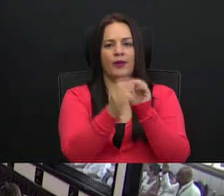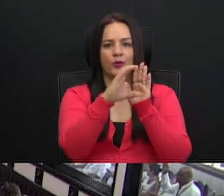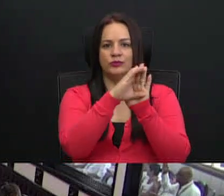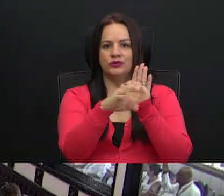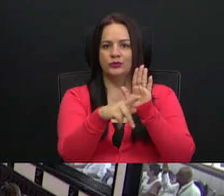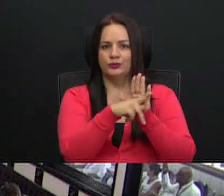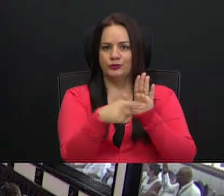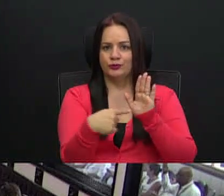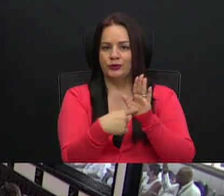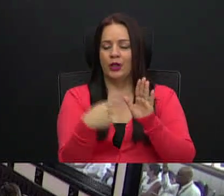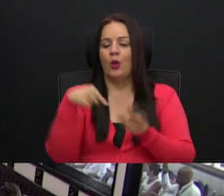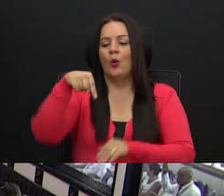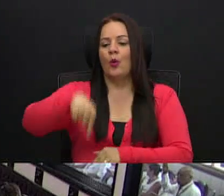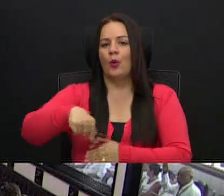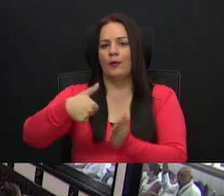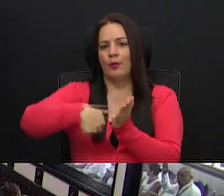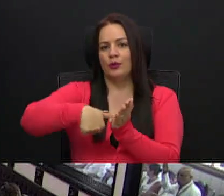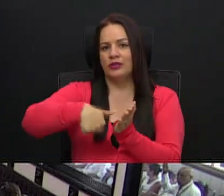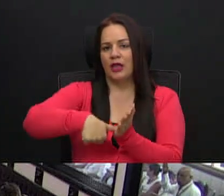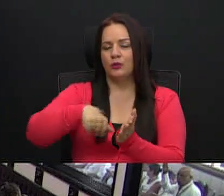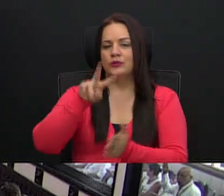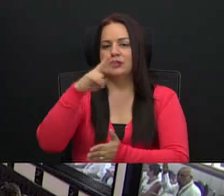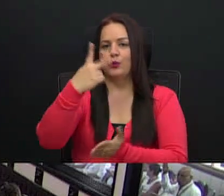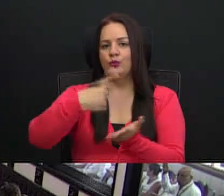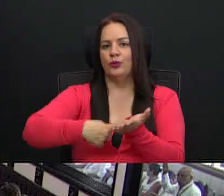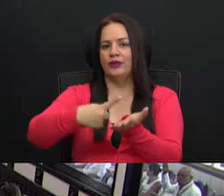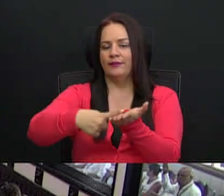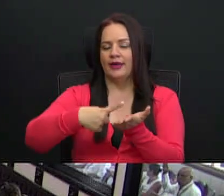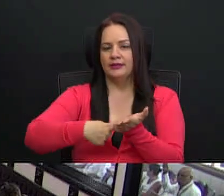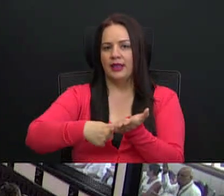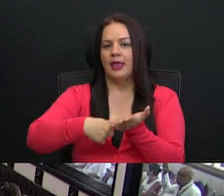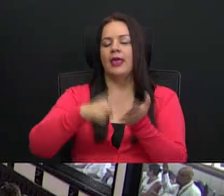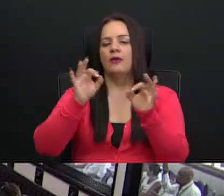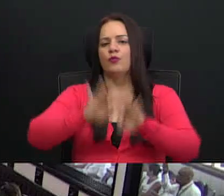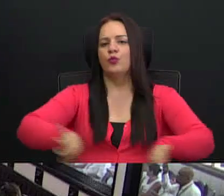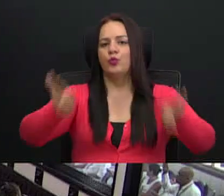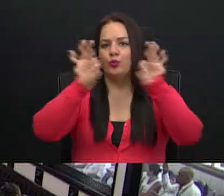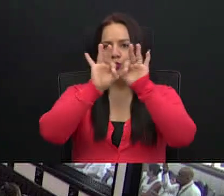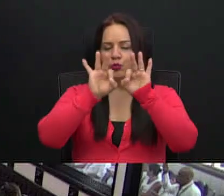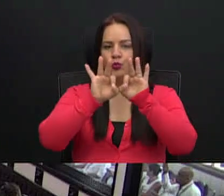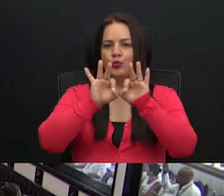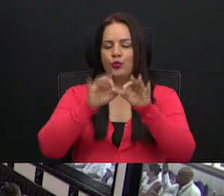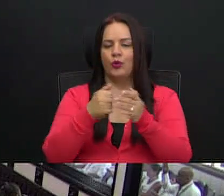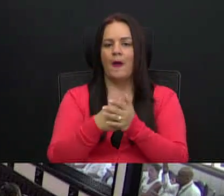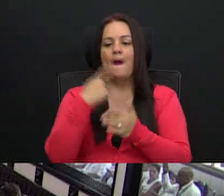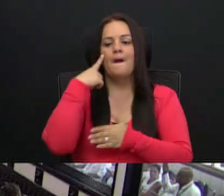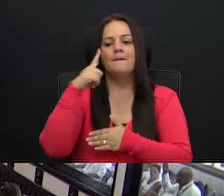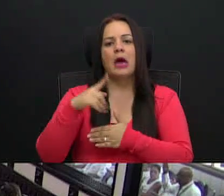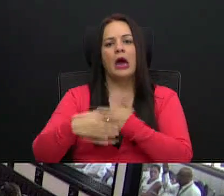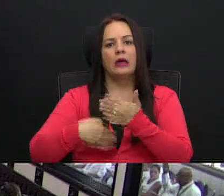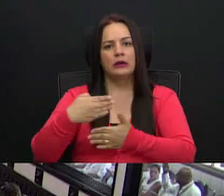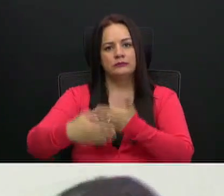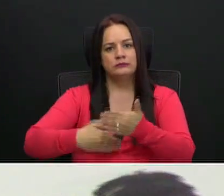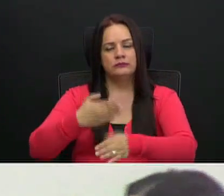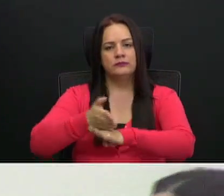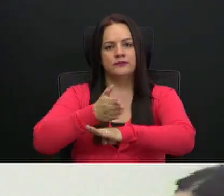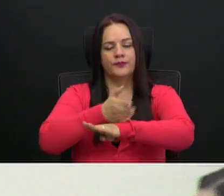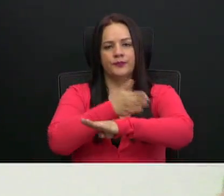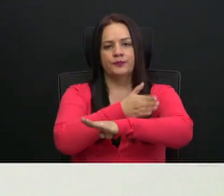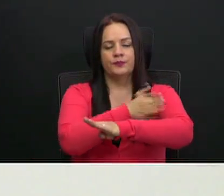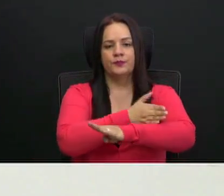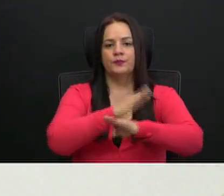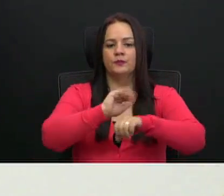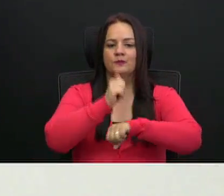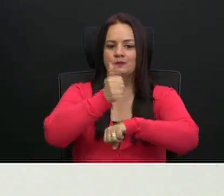que estaríamos votando hoy en segundo debate es fundamental para avanzar en la consolidación